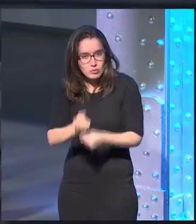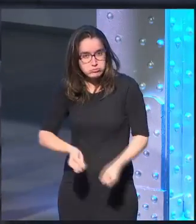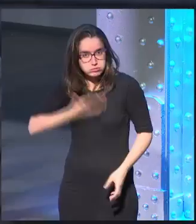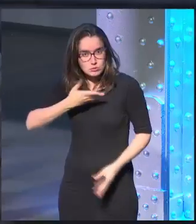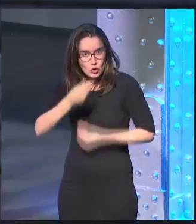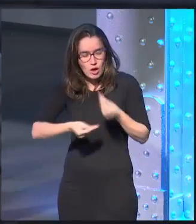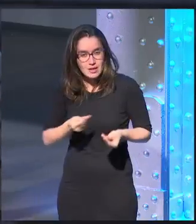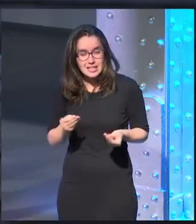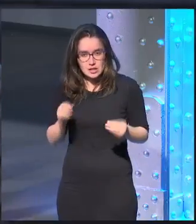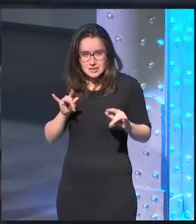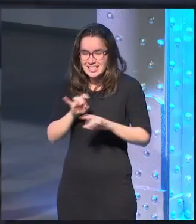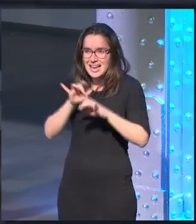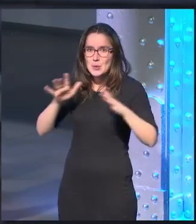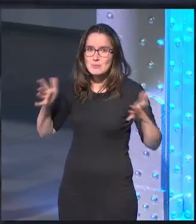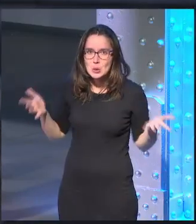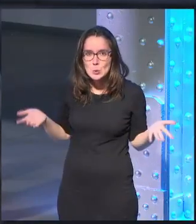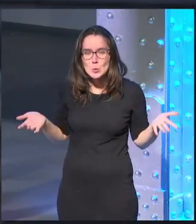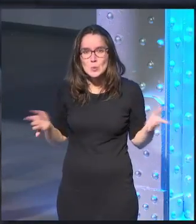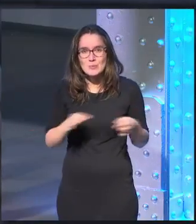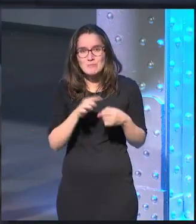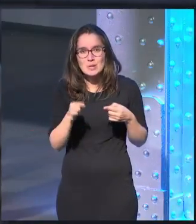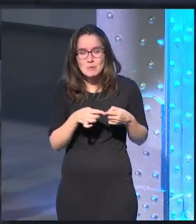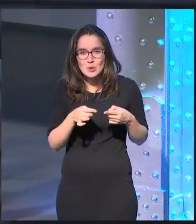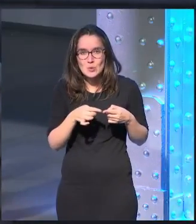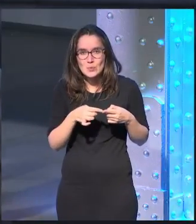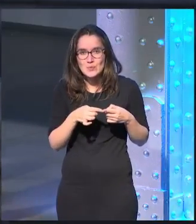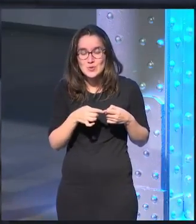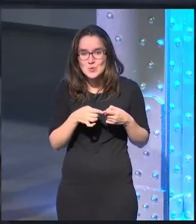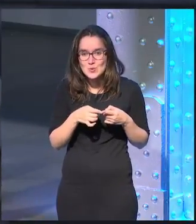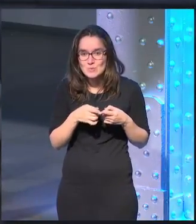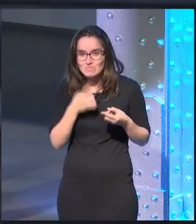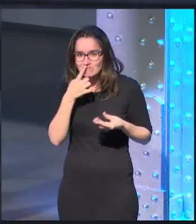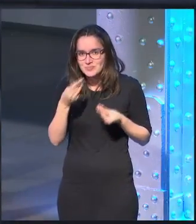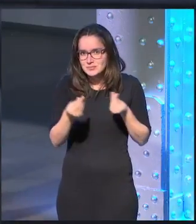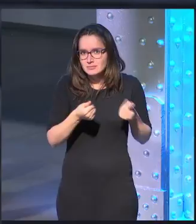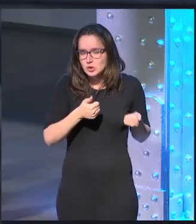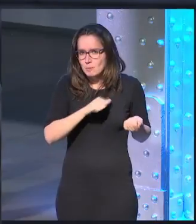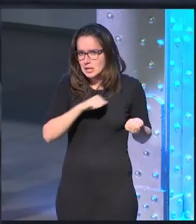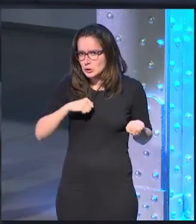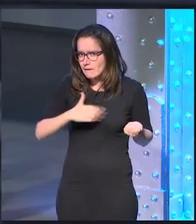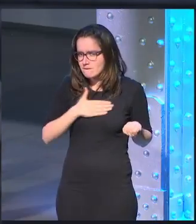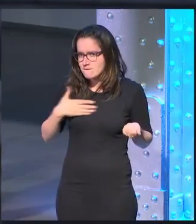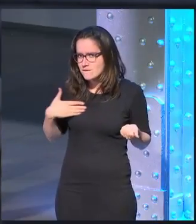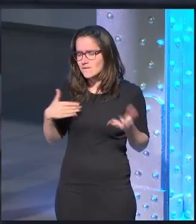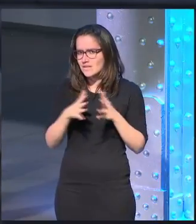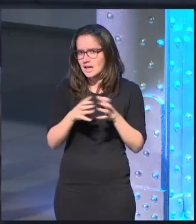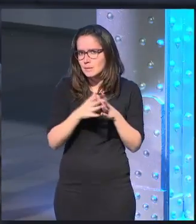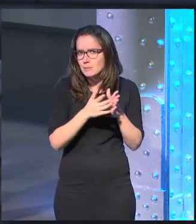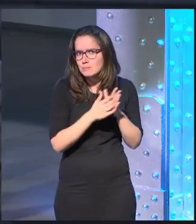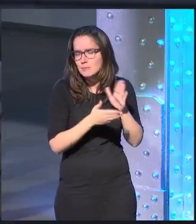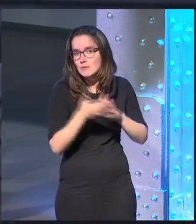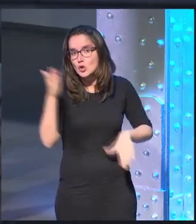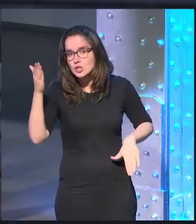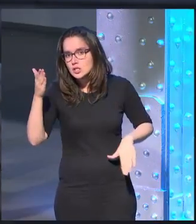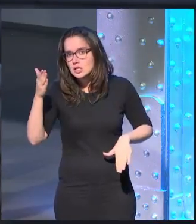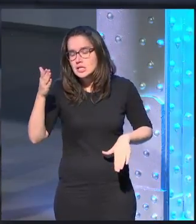que estás haciendo. Sí, claro, pero es que primero tengo una inquietud personal y mira, me voy a ir a